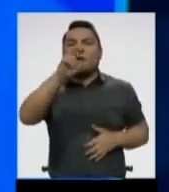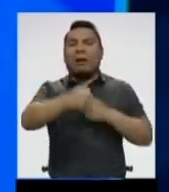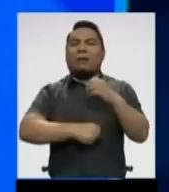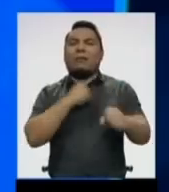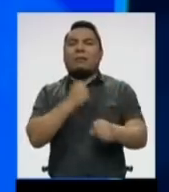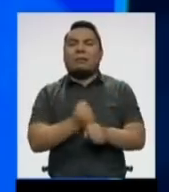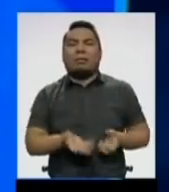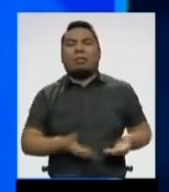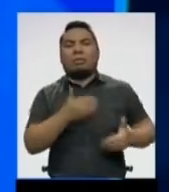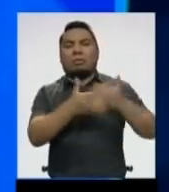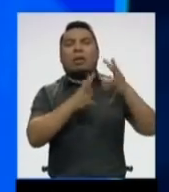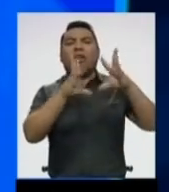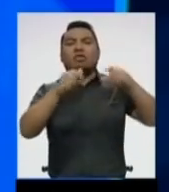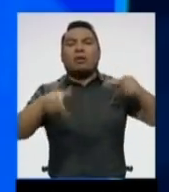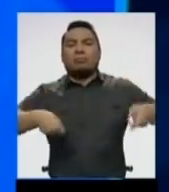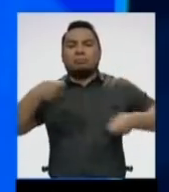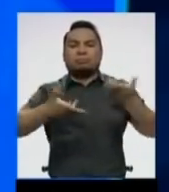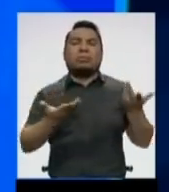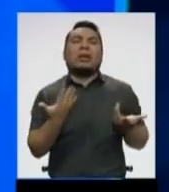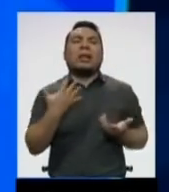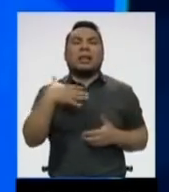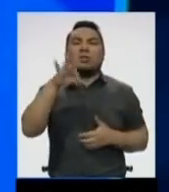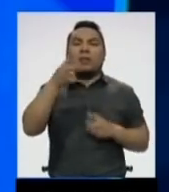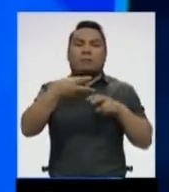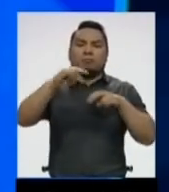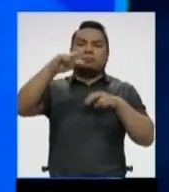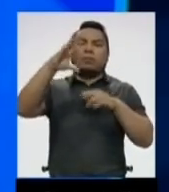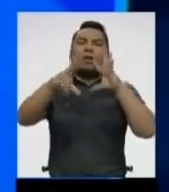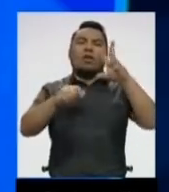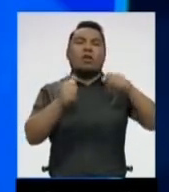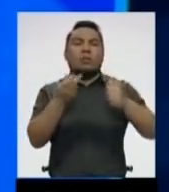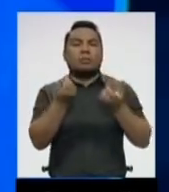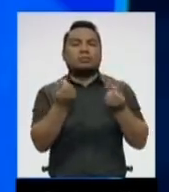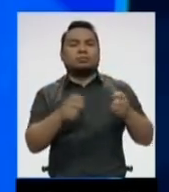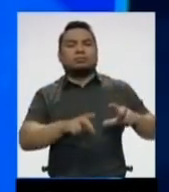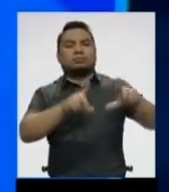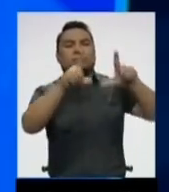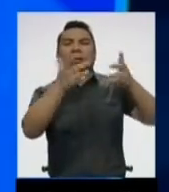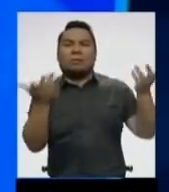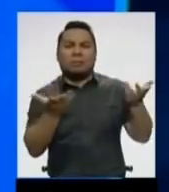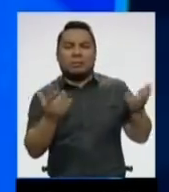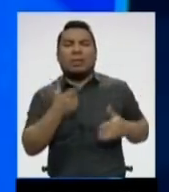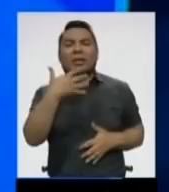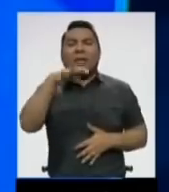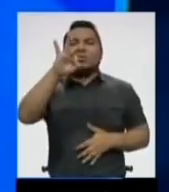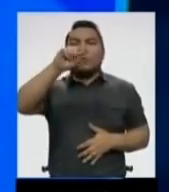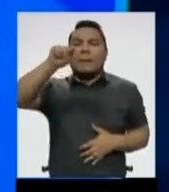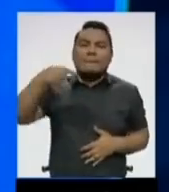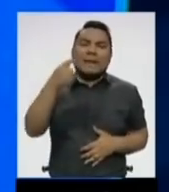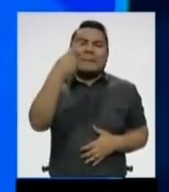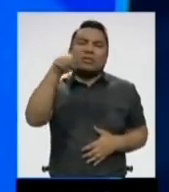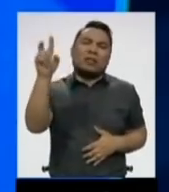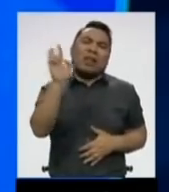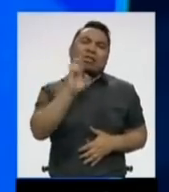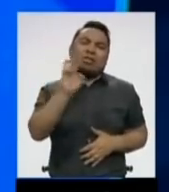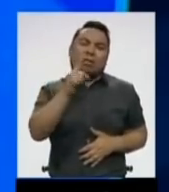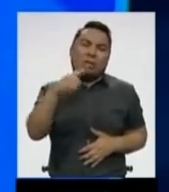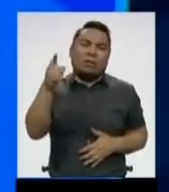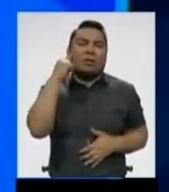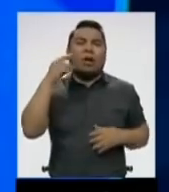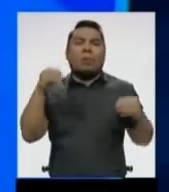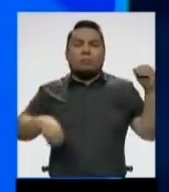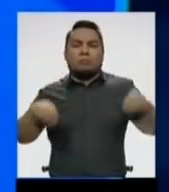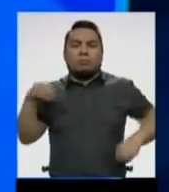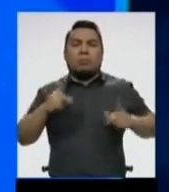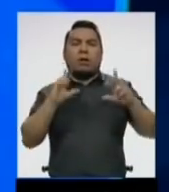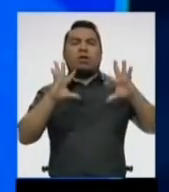más y pretendan llevarse 19 veces más la inversión que han realizado, es decir, 19.000 millones de dólares a los bolsillos de